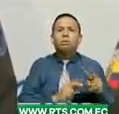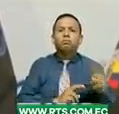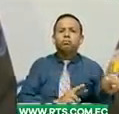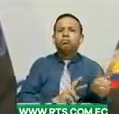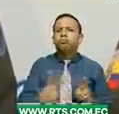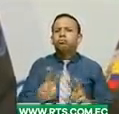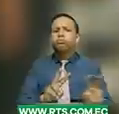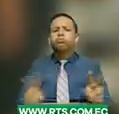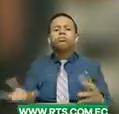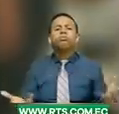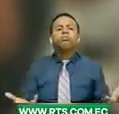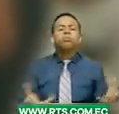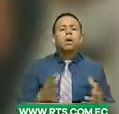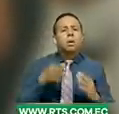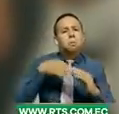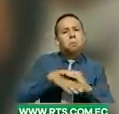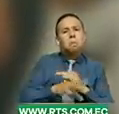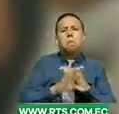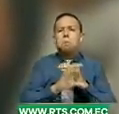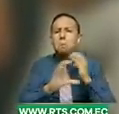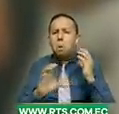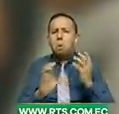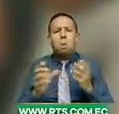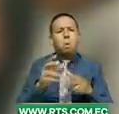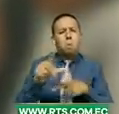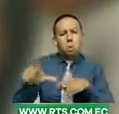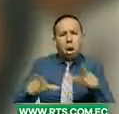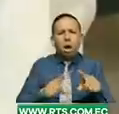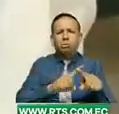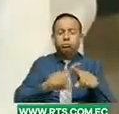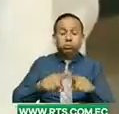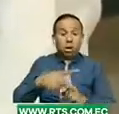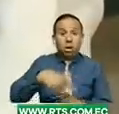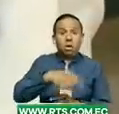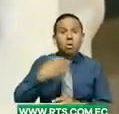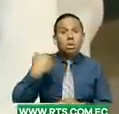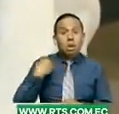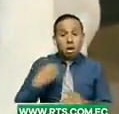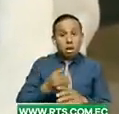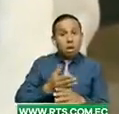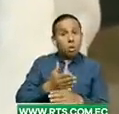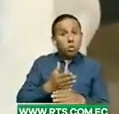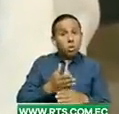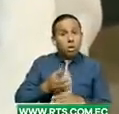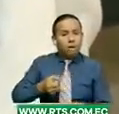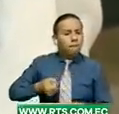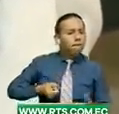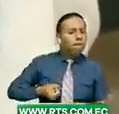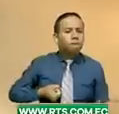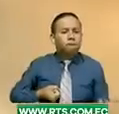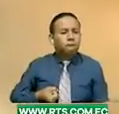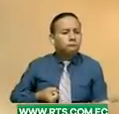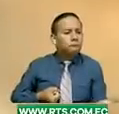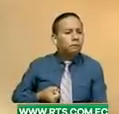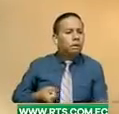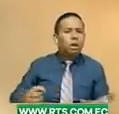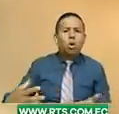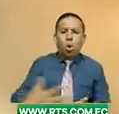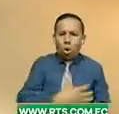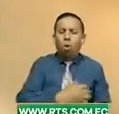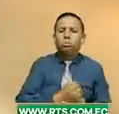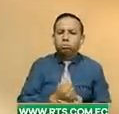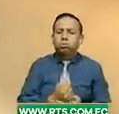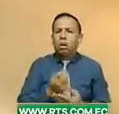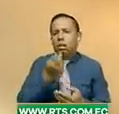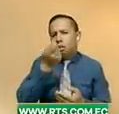abordaban buses. Y como si eso fuera poco, utilizaban también armas blancas para amedrentar a sus víctimas y sustraer todos los objetos de valor,